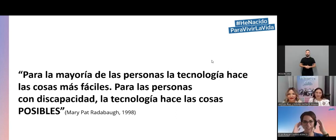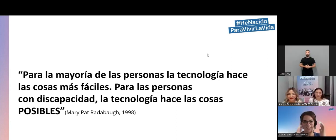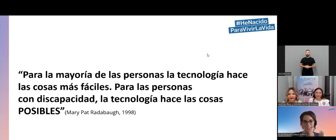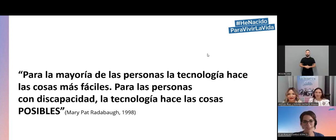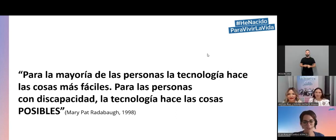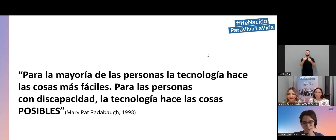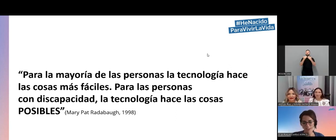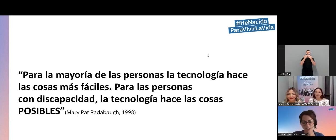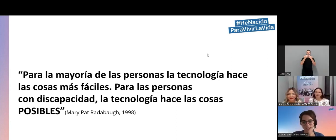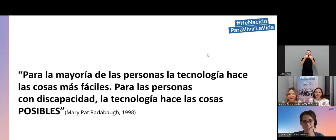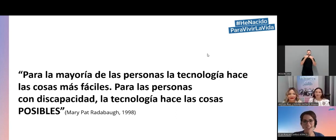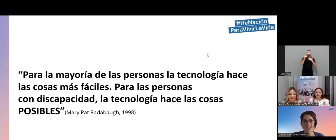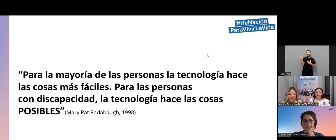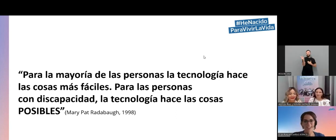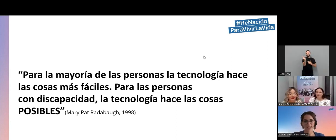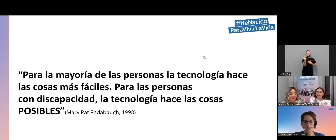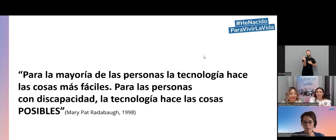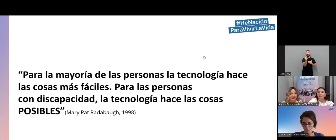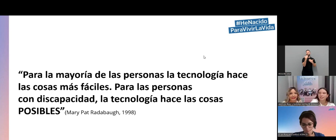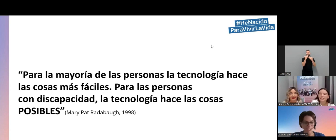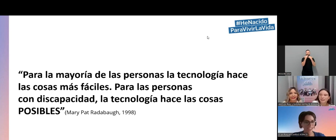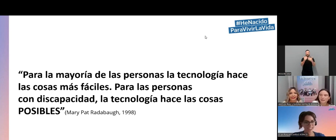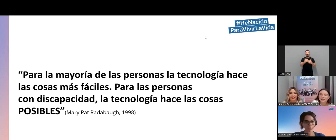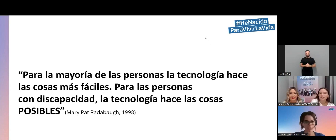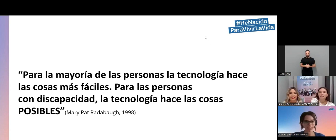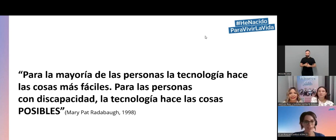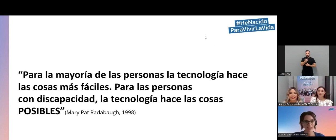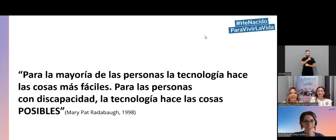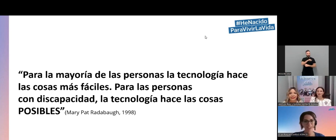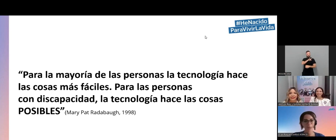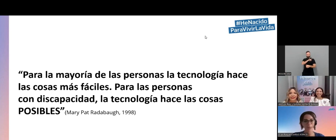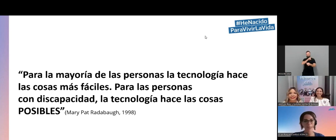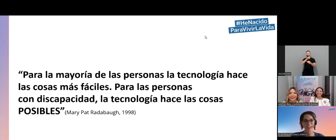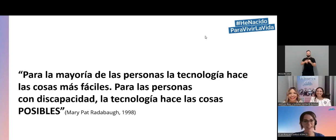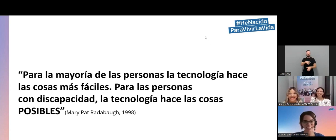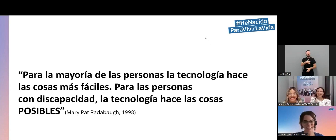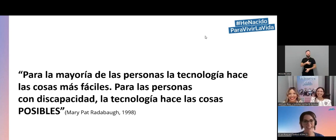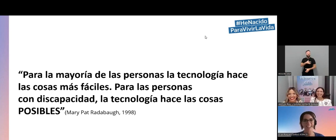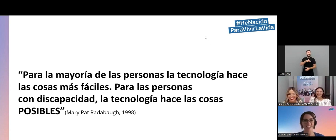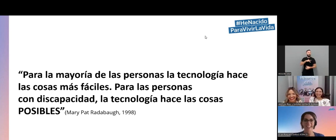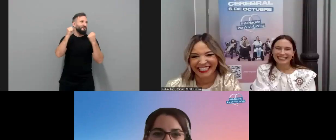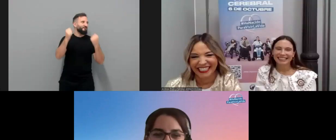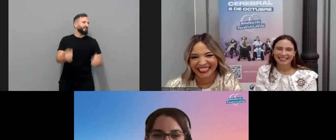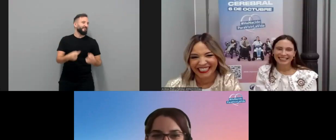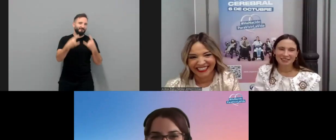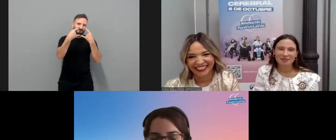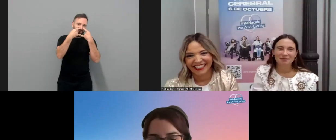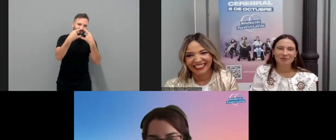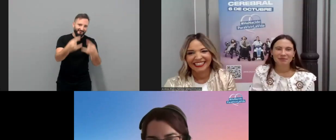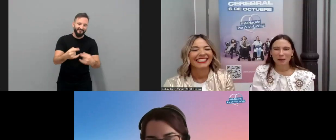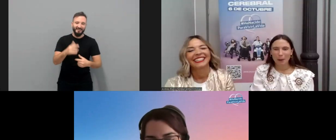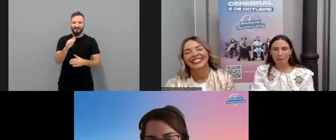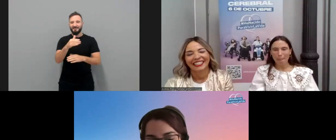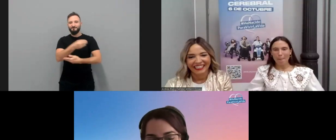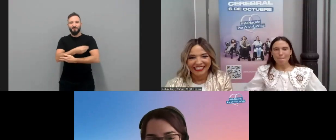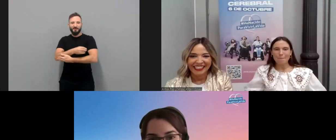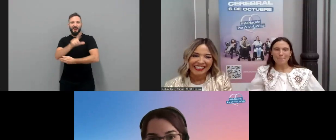Muchas gracias a vosotras. Nos sumamos a ese enamoramiento, yo por mi parte, del pequeño